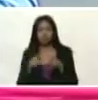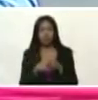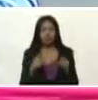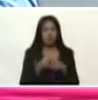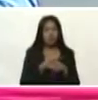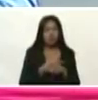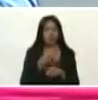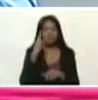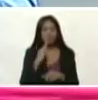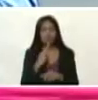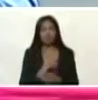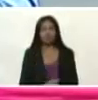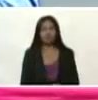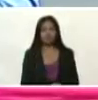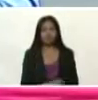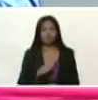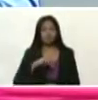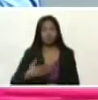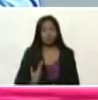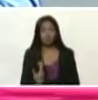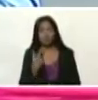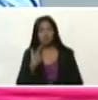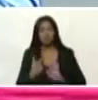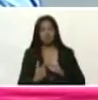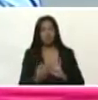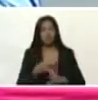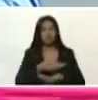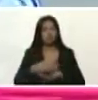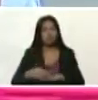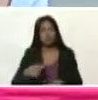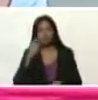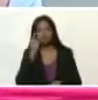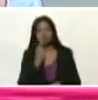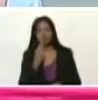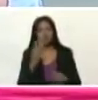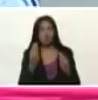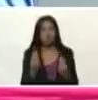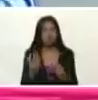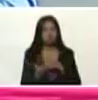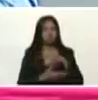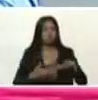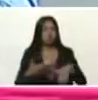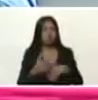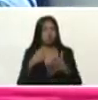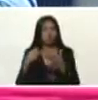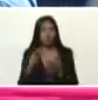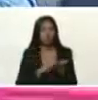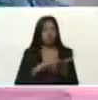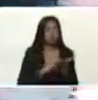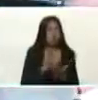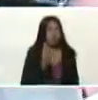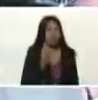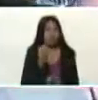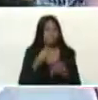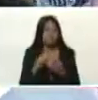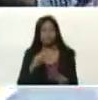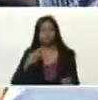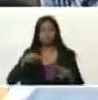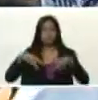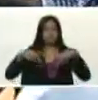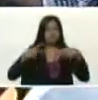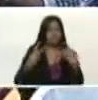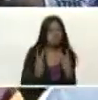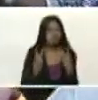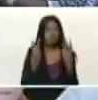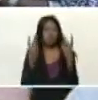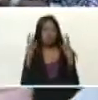gobierno bolivariano, podemos demostrar un municipio Sucre con muchos problemas, muchas cosas que resolver, pero radicalmente